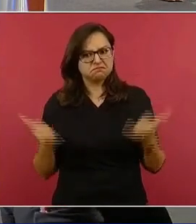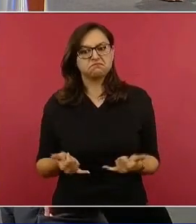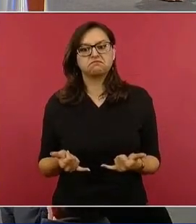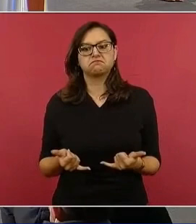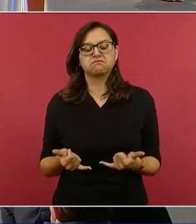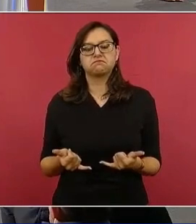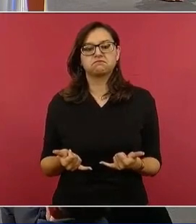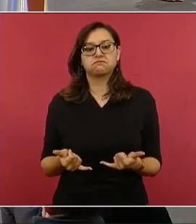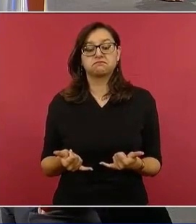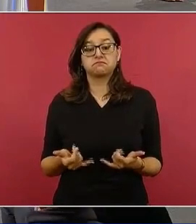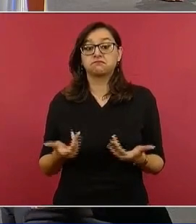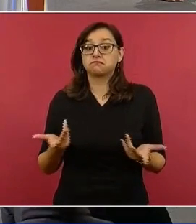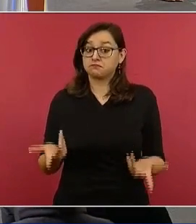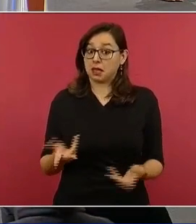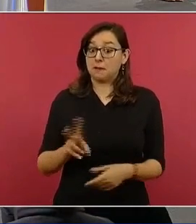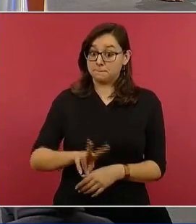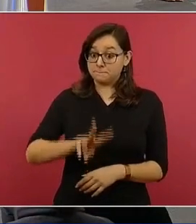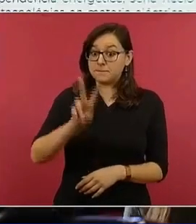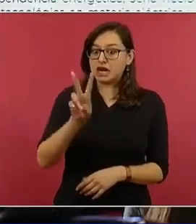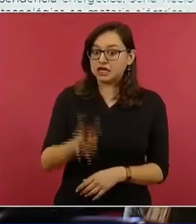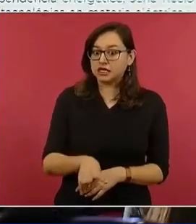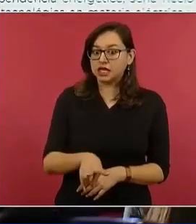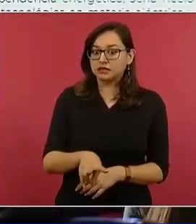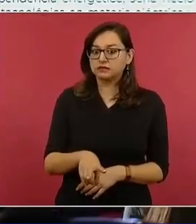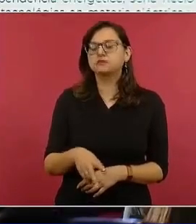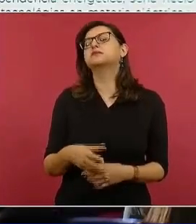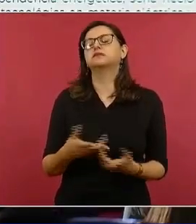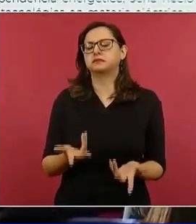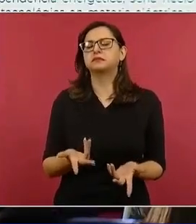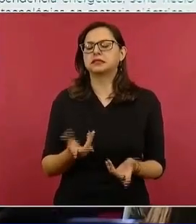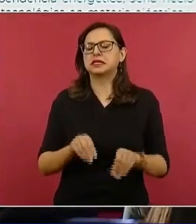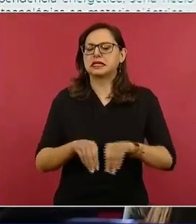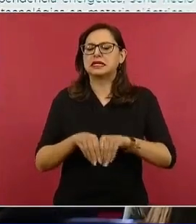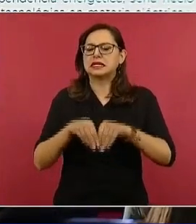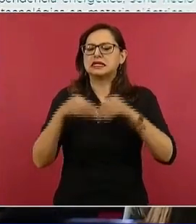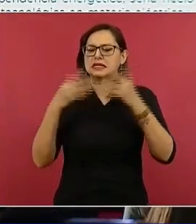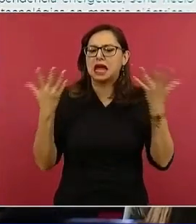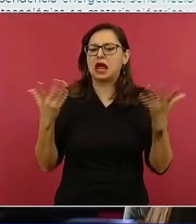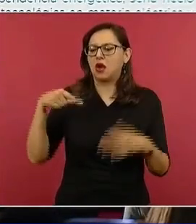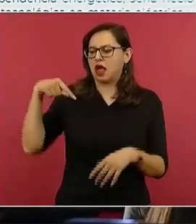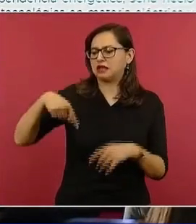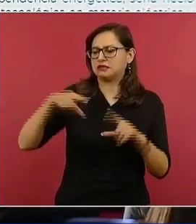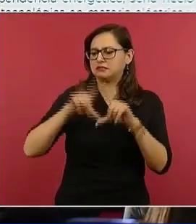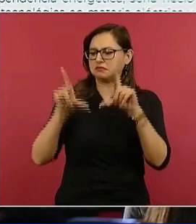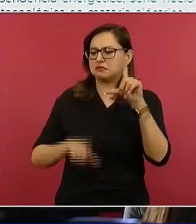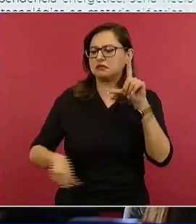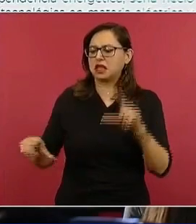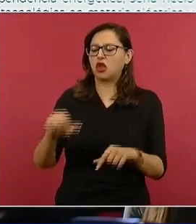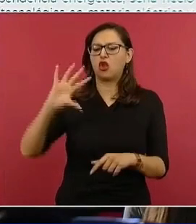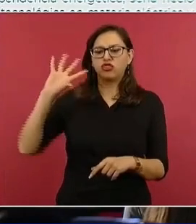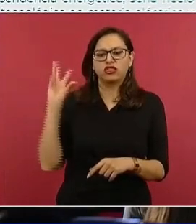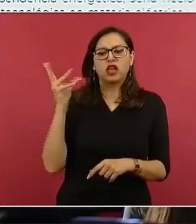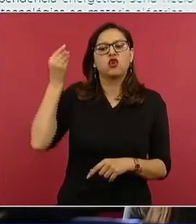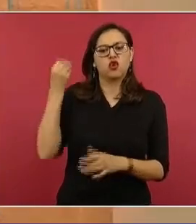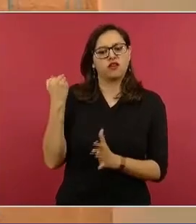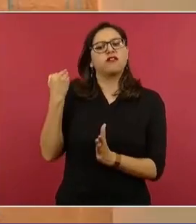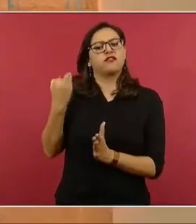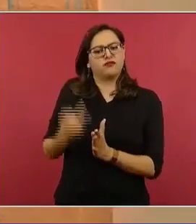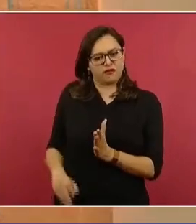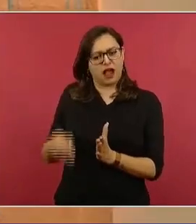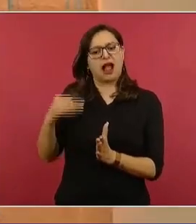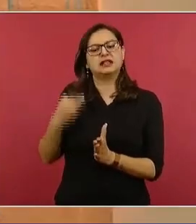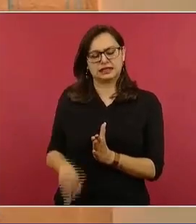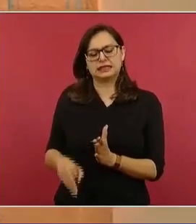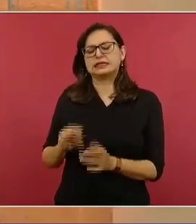Una cosa obvia es que México requiere de varios años de evolución tecnológica y